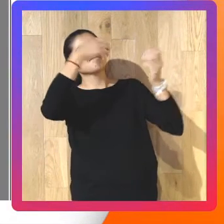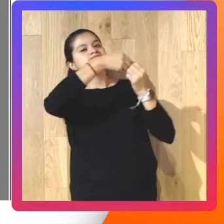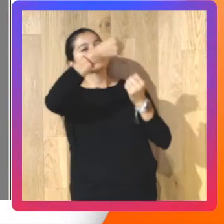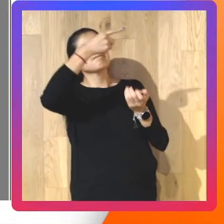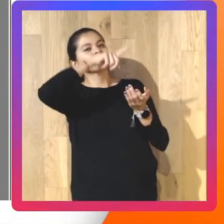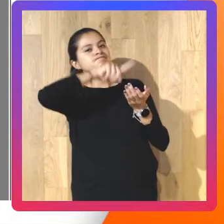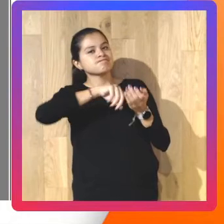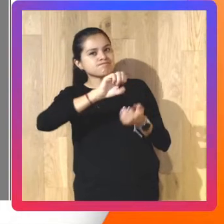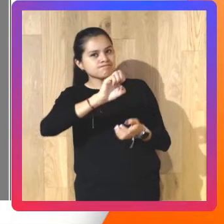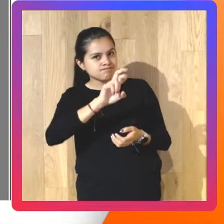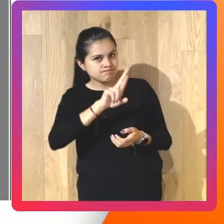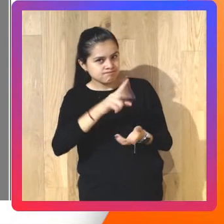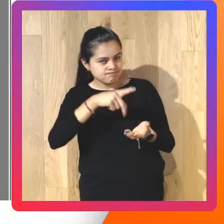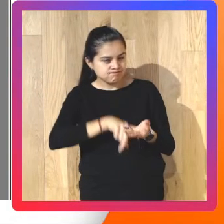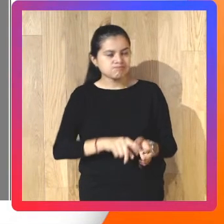importante. Es un